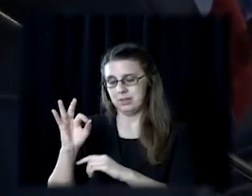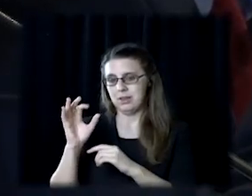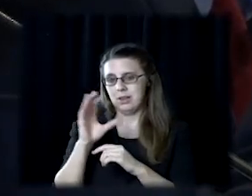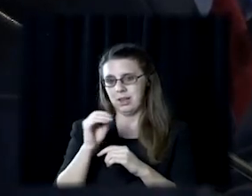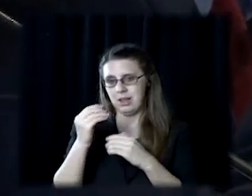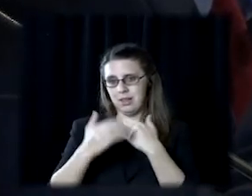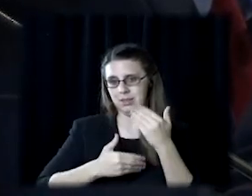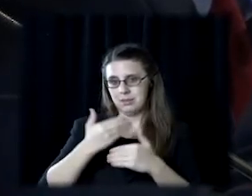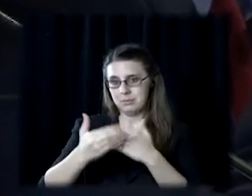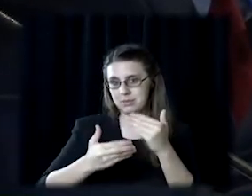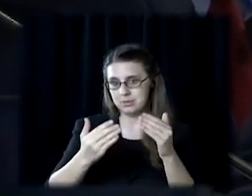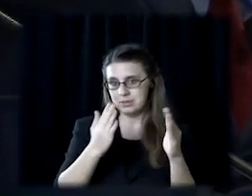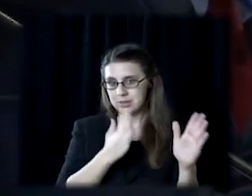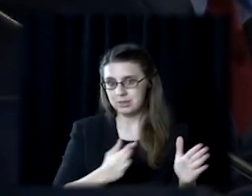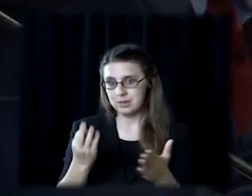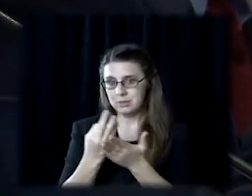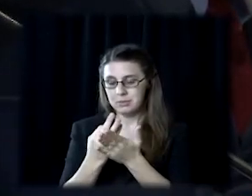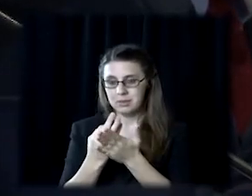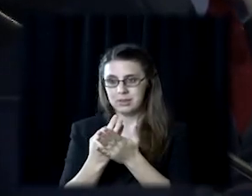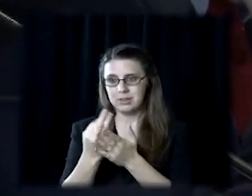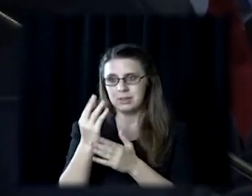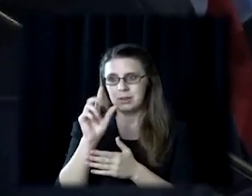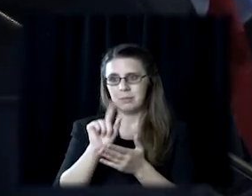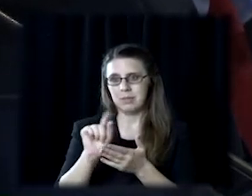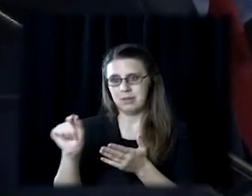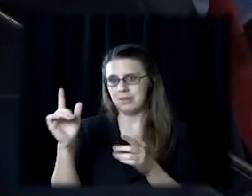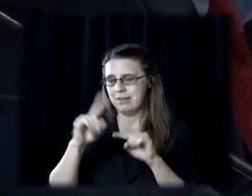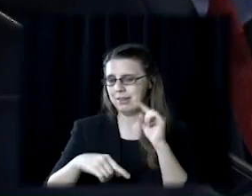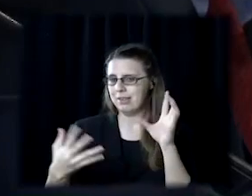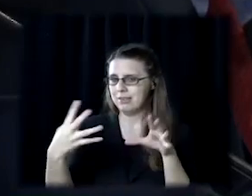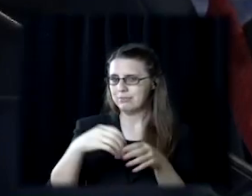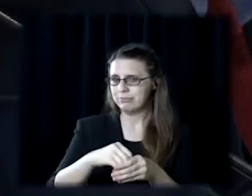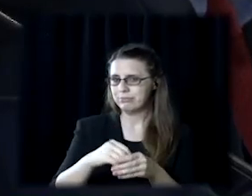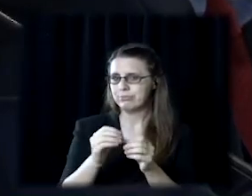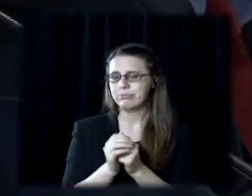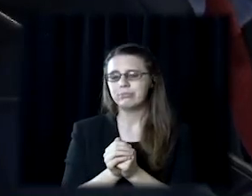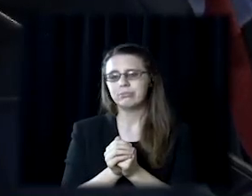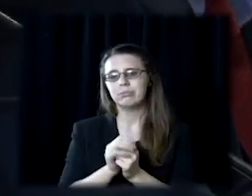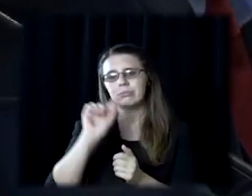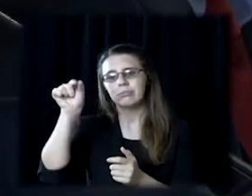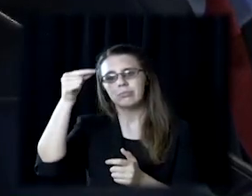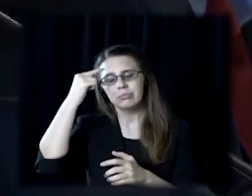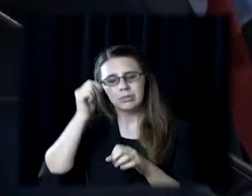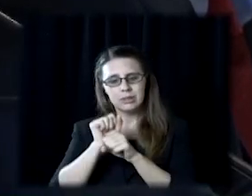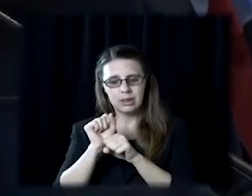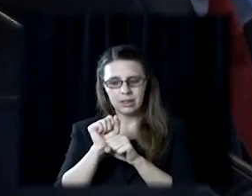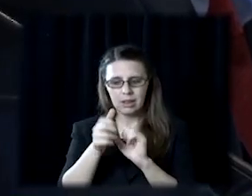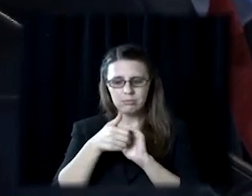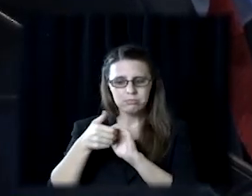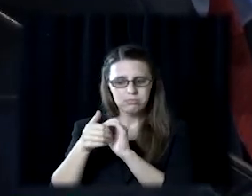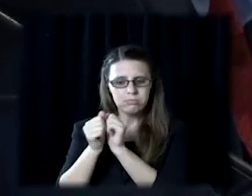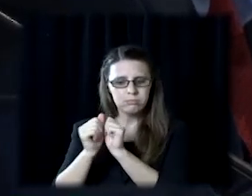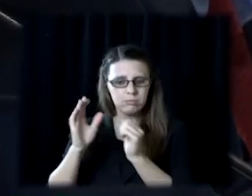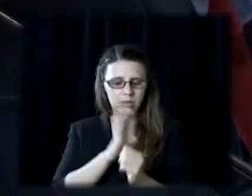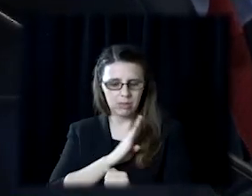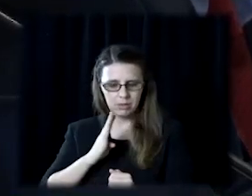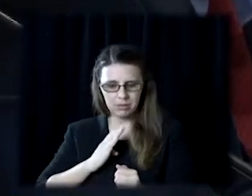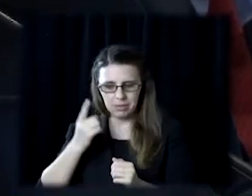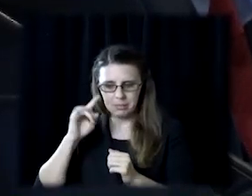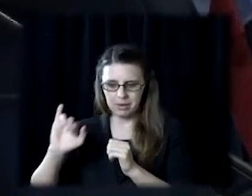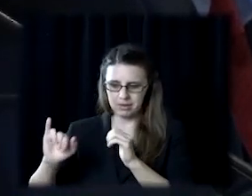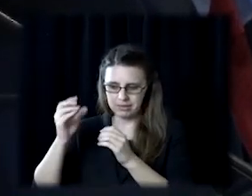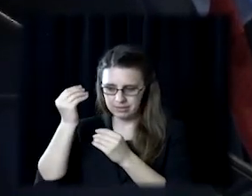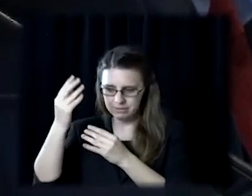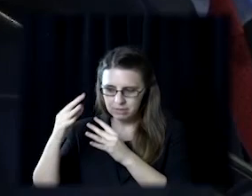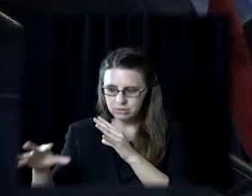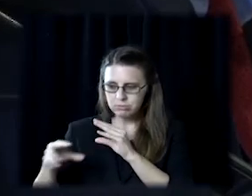de presupuesto en curso para el año fiscal 2020. El gobierno ha estado trabajando en colaboración con la Junta para explicar esta información. Me